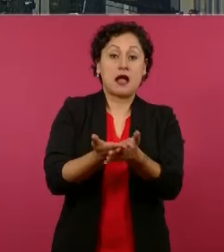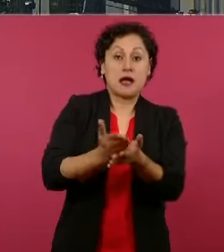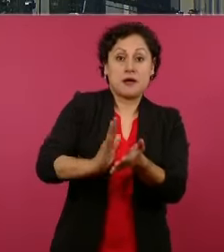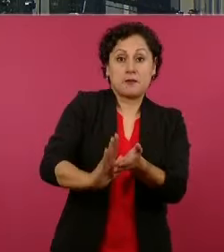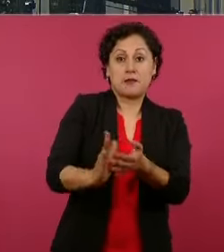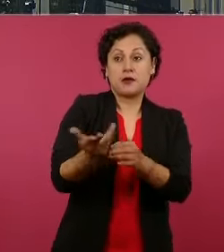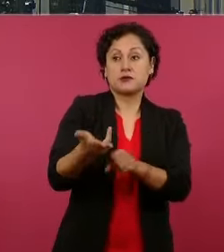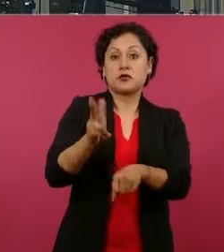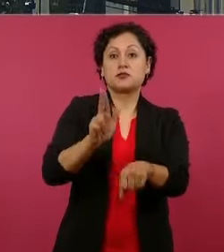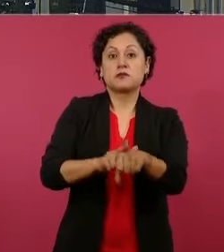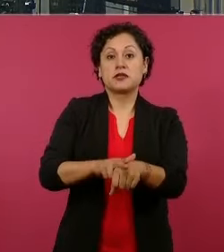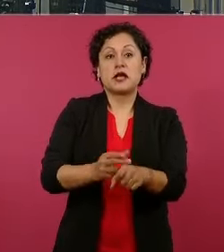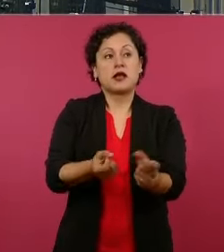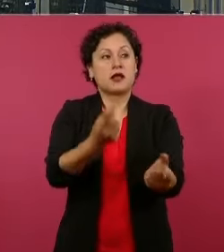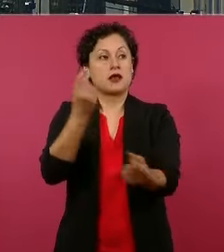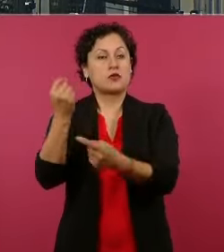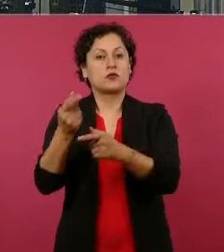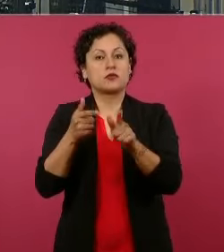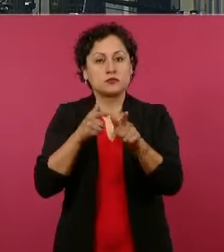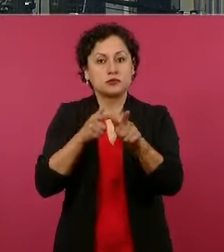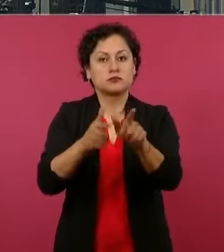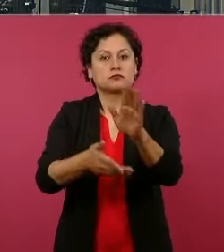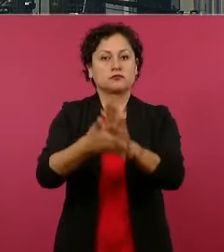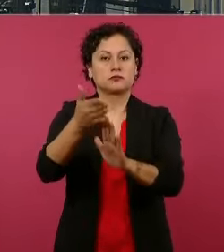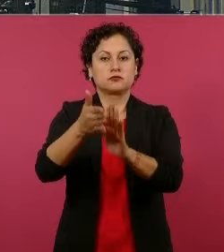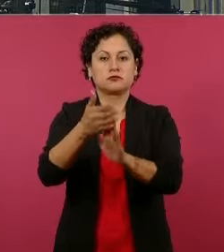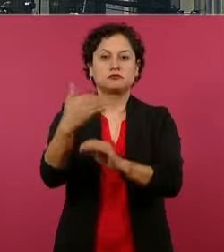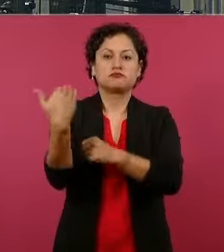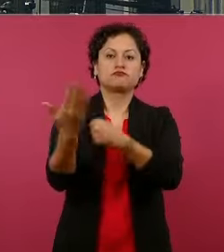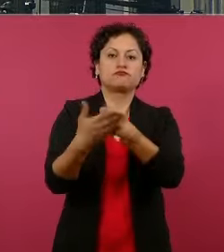de construcción